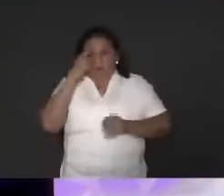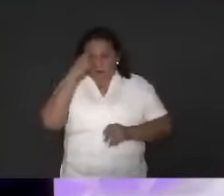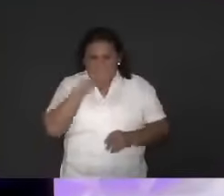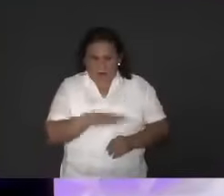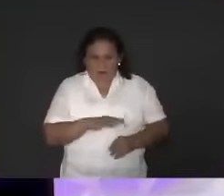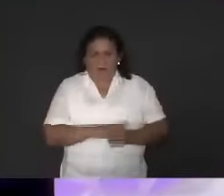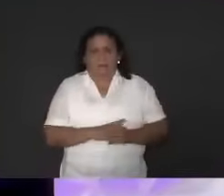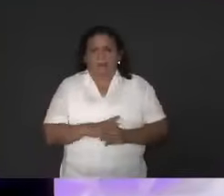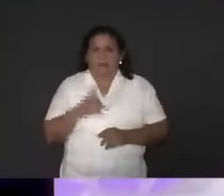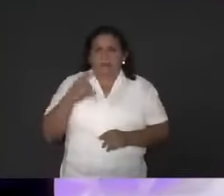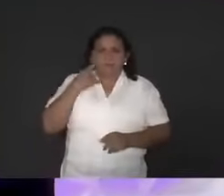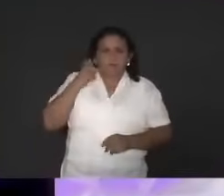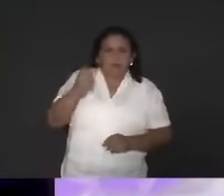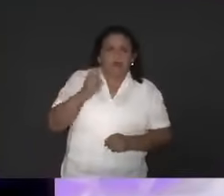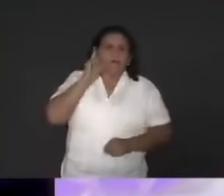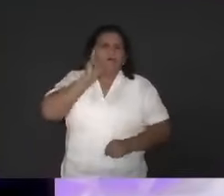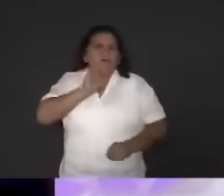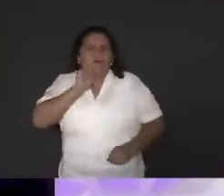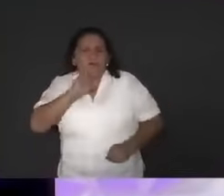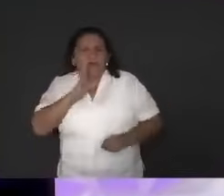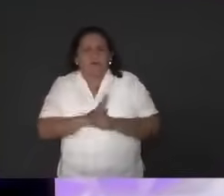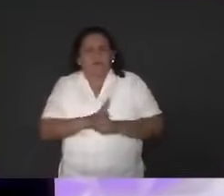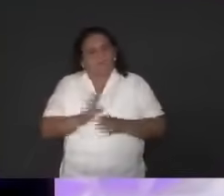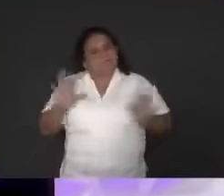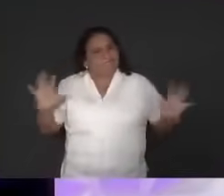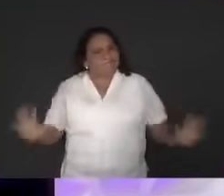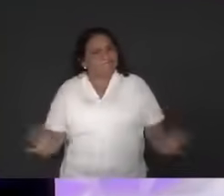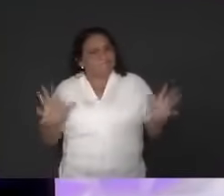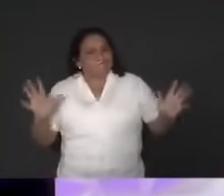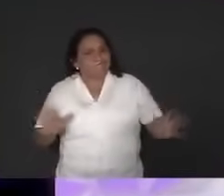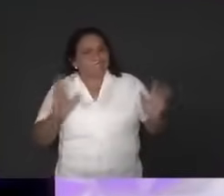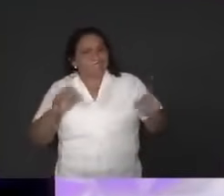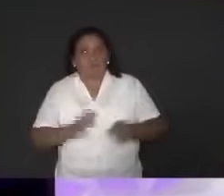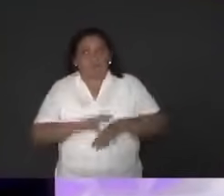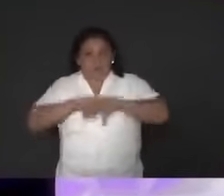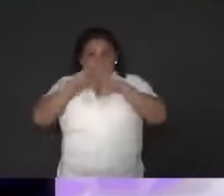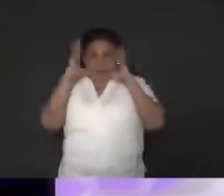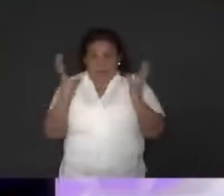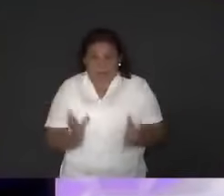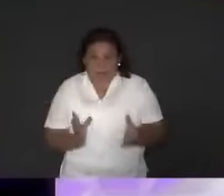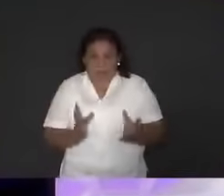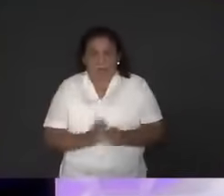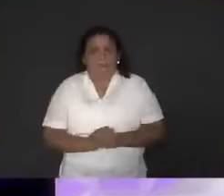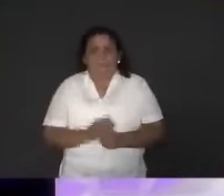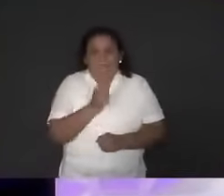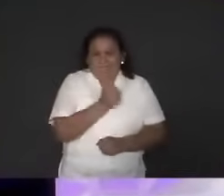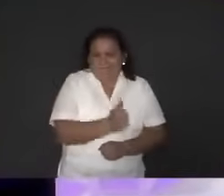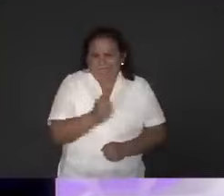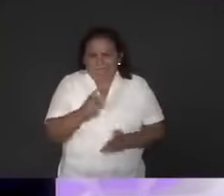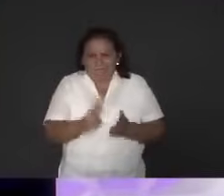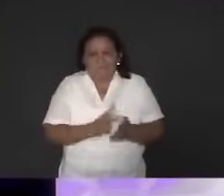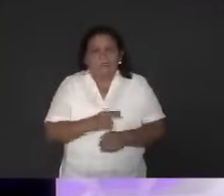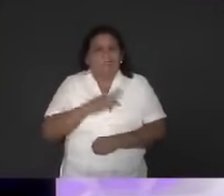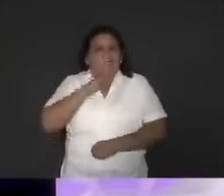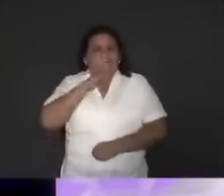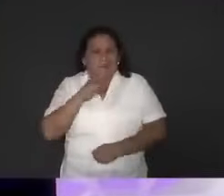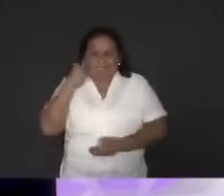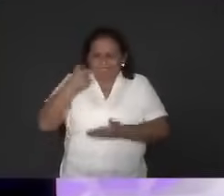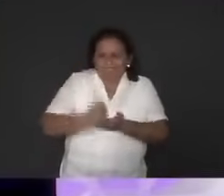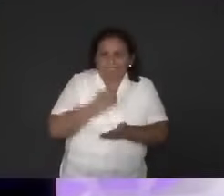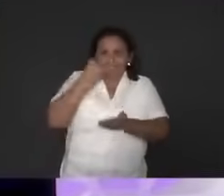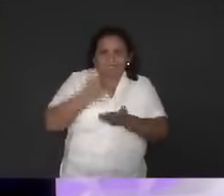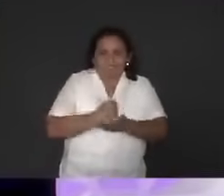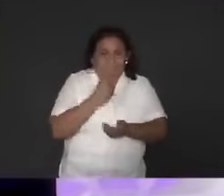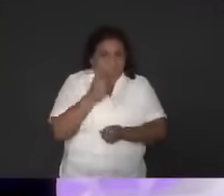sobre la lucha de las mujeres, que es algo que ha movido masas a nivel mundial y cada vez exige mejores condiciones. Por eso